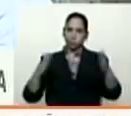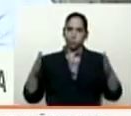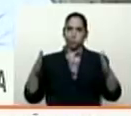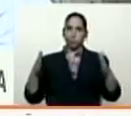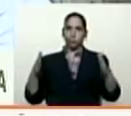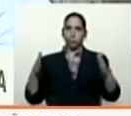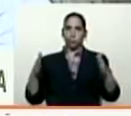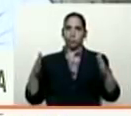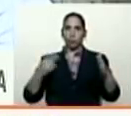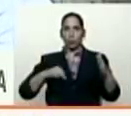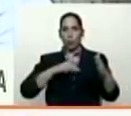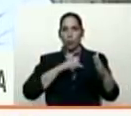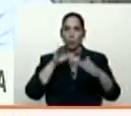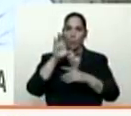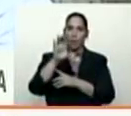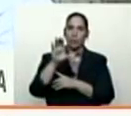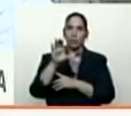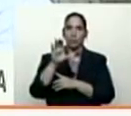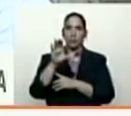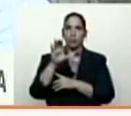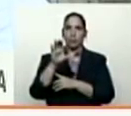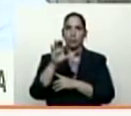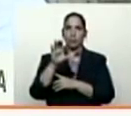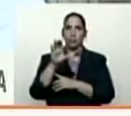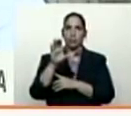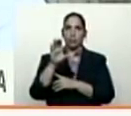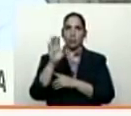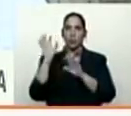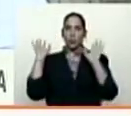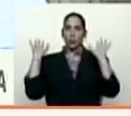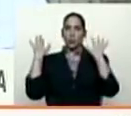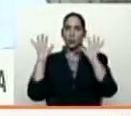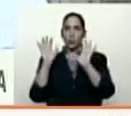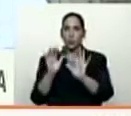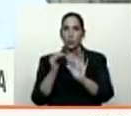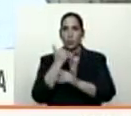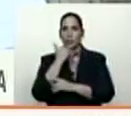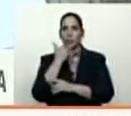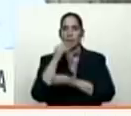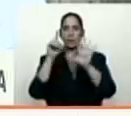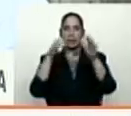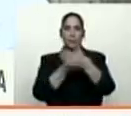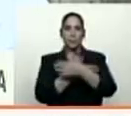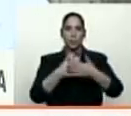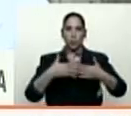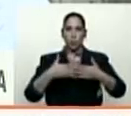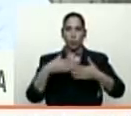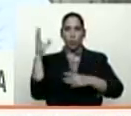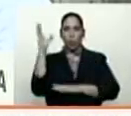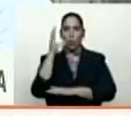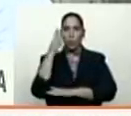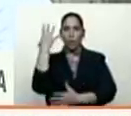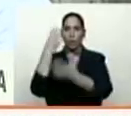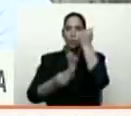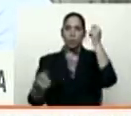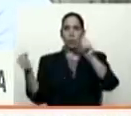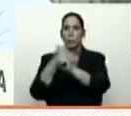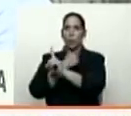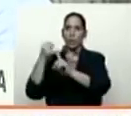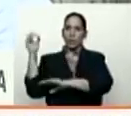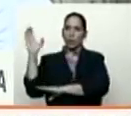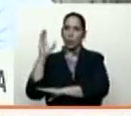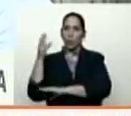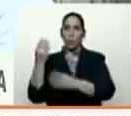A nuestro país llegaron cerca de 6 millones de colombianos huyendo de la violencia y buscando la